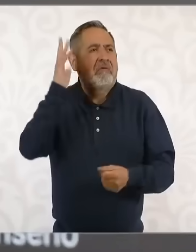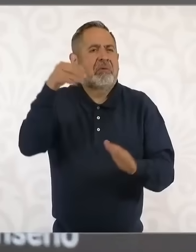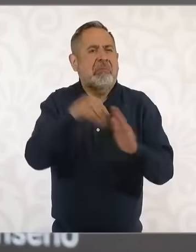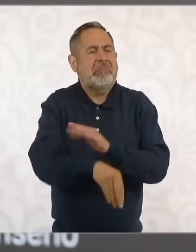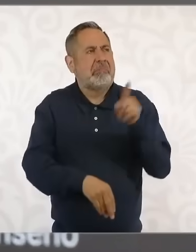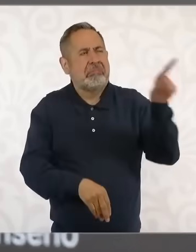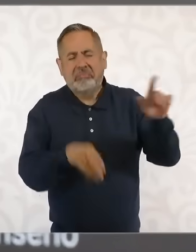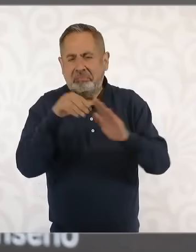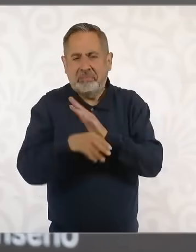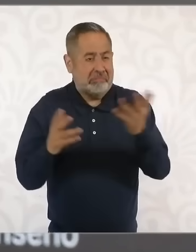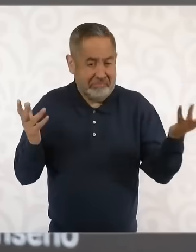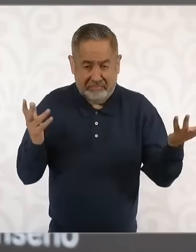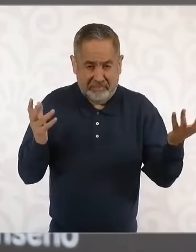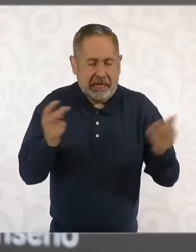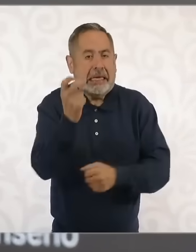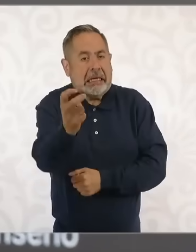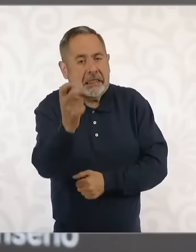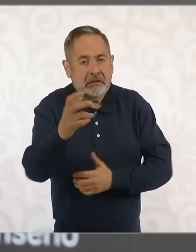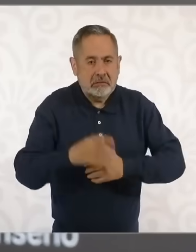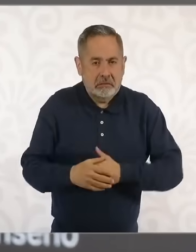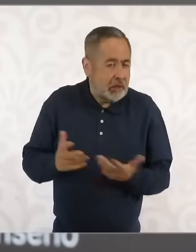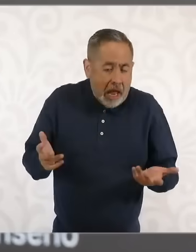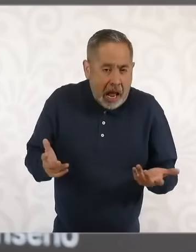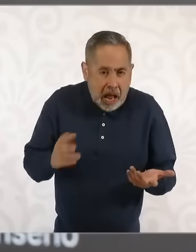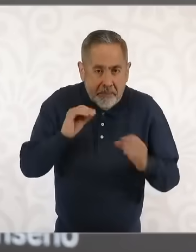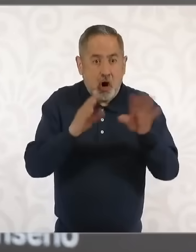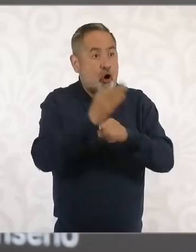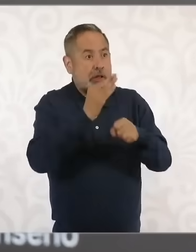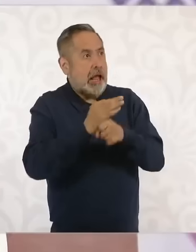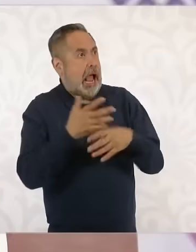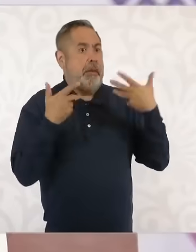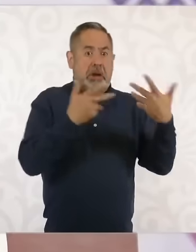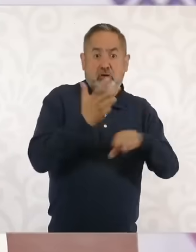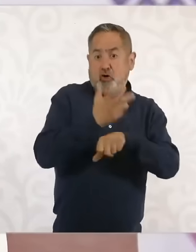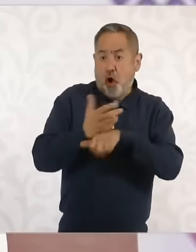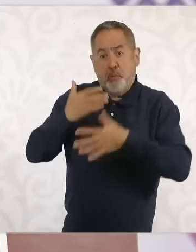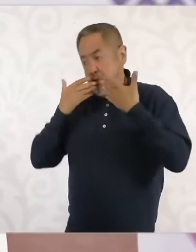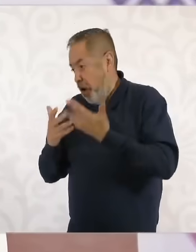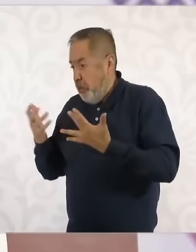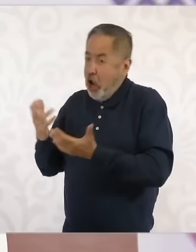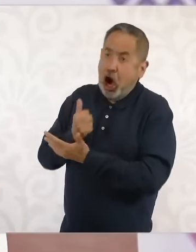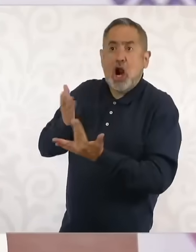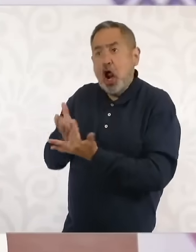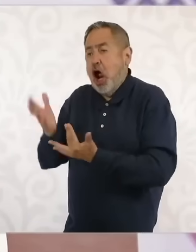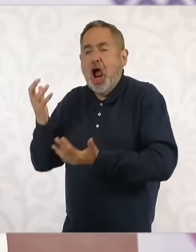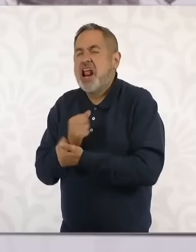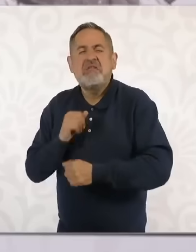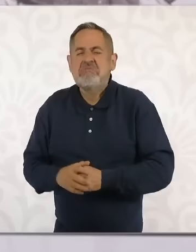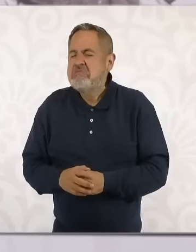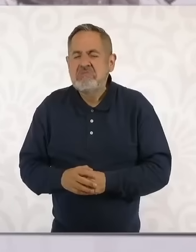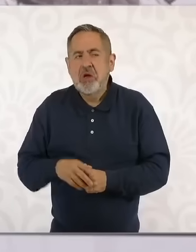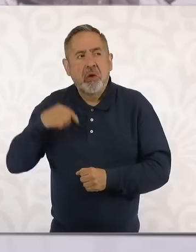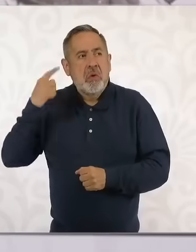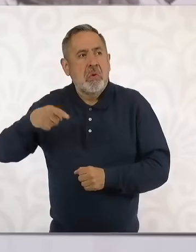Y eso es así. Se puede ver como una victoria hoy, pero al final lo